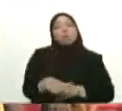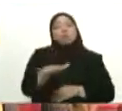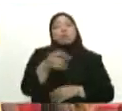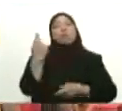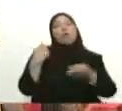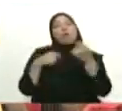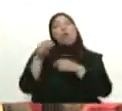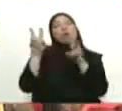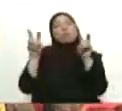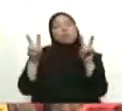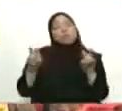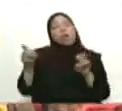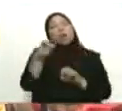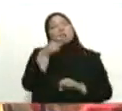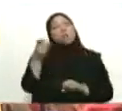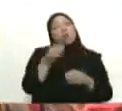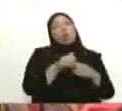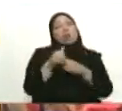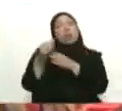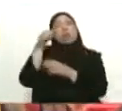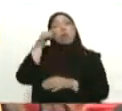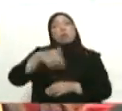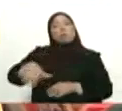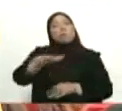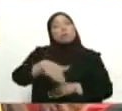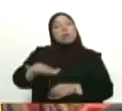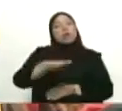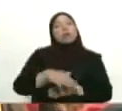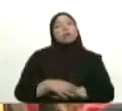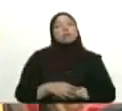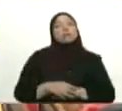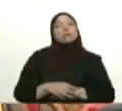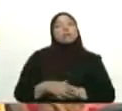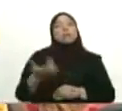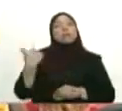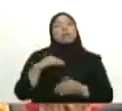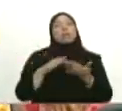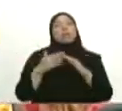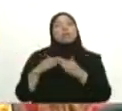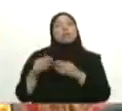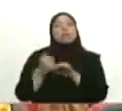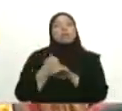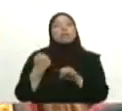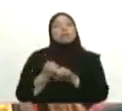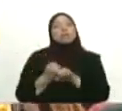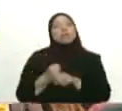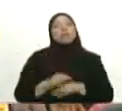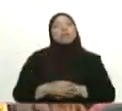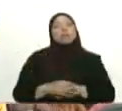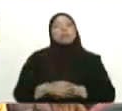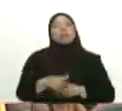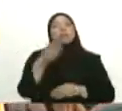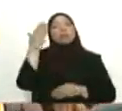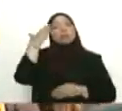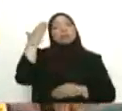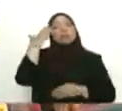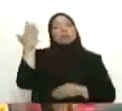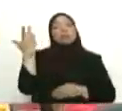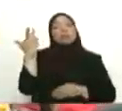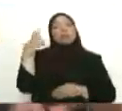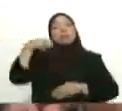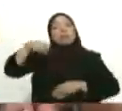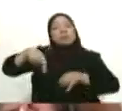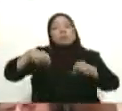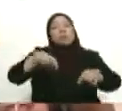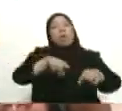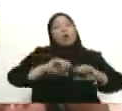vendrían nuevamente a buscar a los líderes populares a los que están en los barrios en las comunidades porque ellos saben que ahí está la